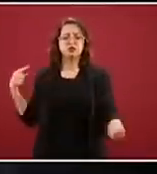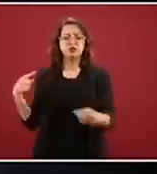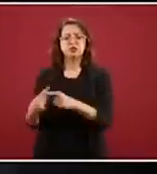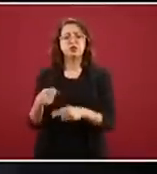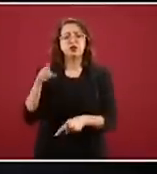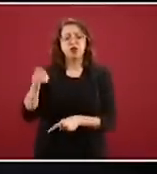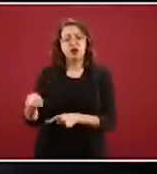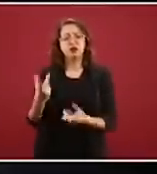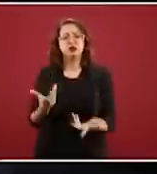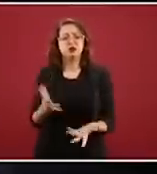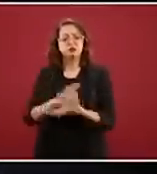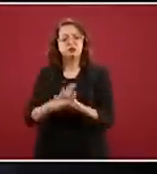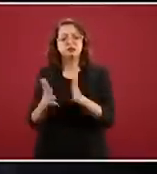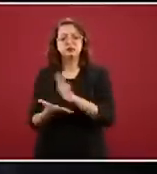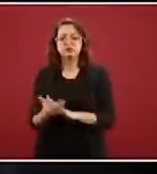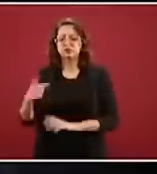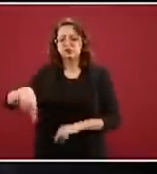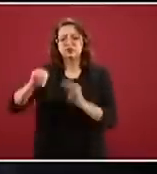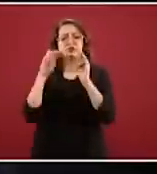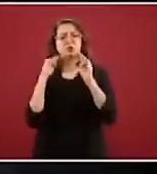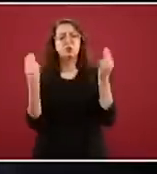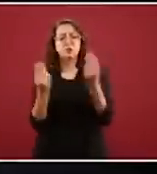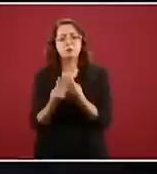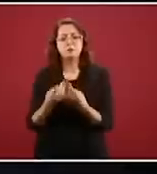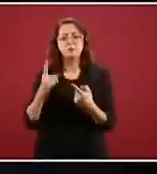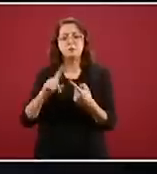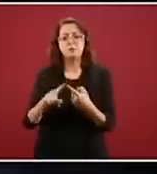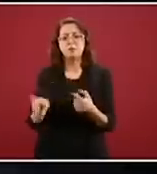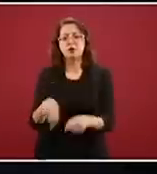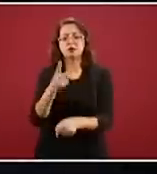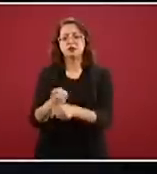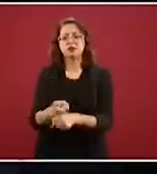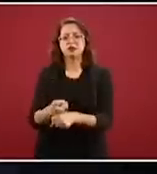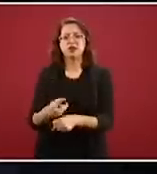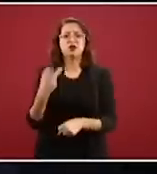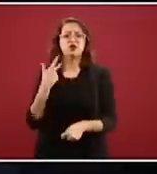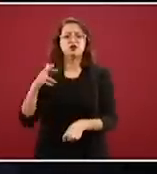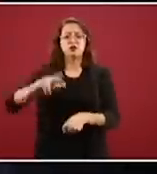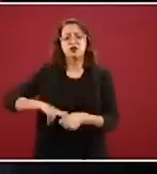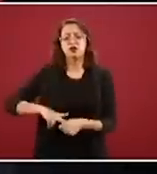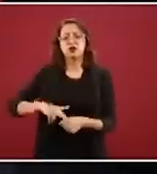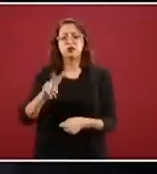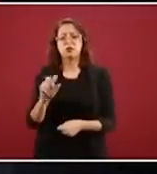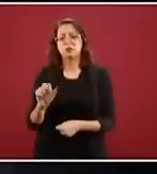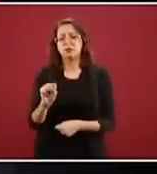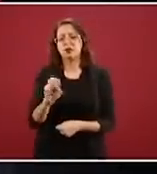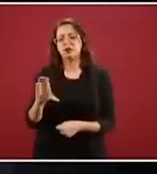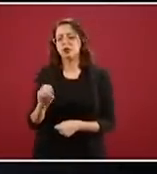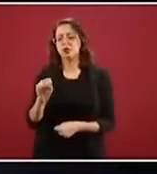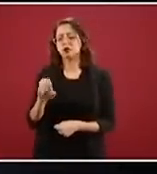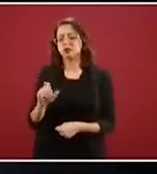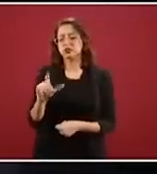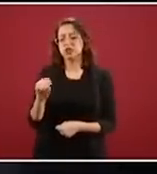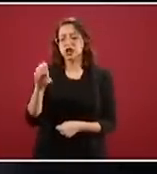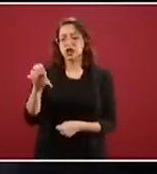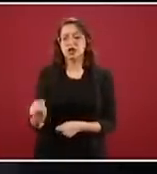por complicidad con el crimen organizado por el subprocurador José Luis Santiago Vasconcelos, cuando levantó, porque es la manera de decirlo,